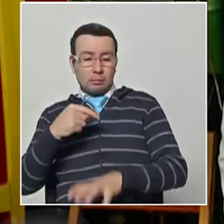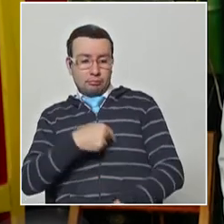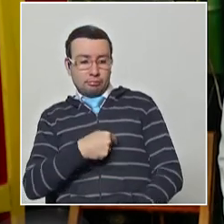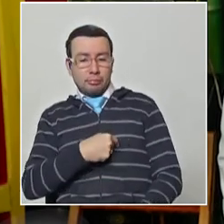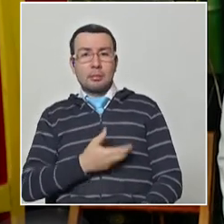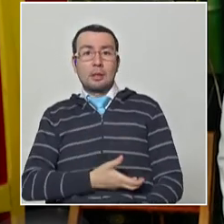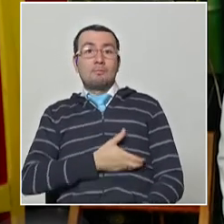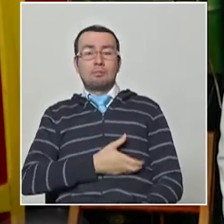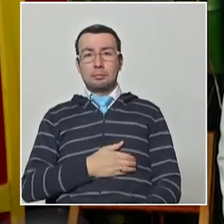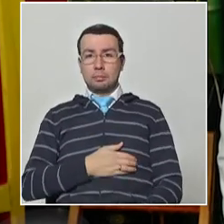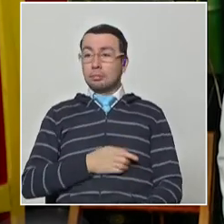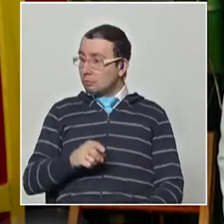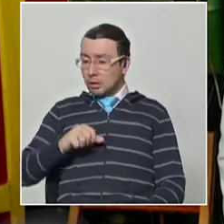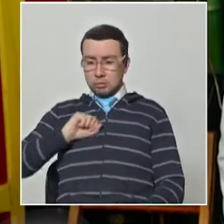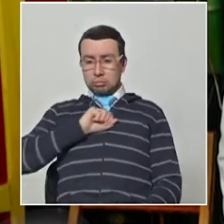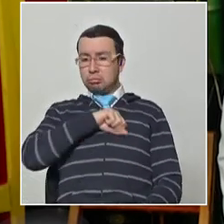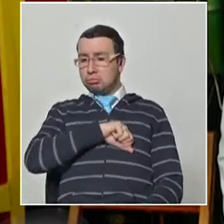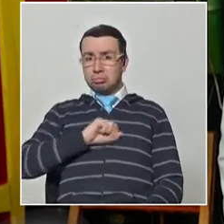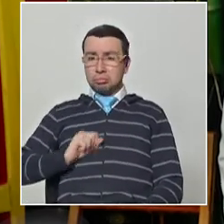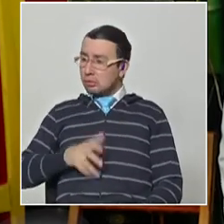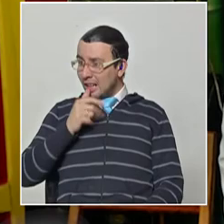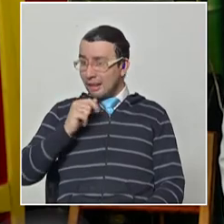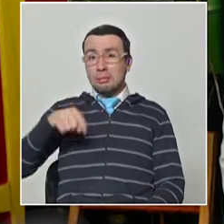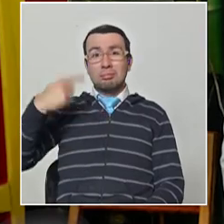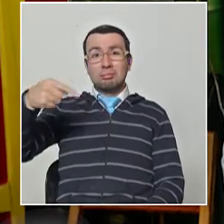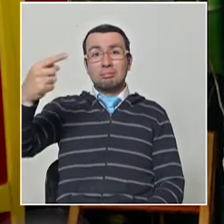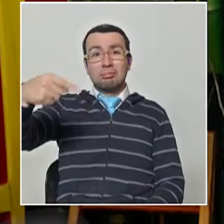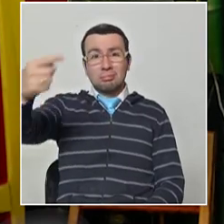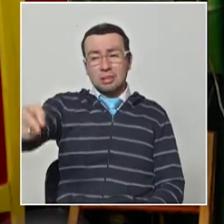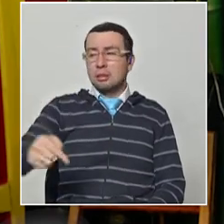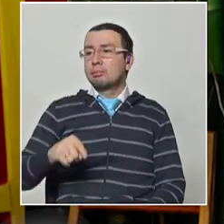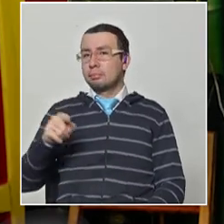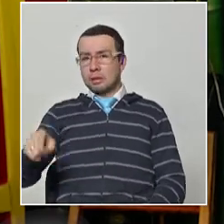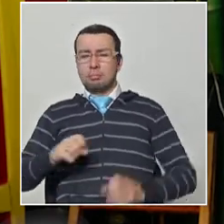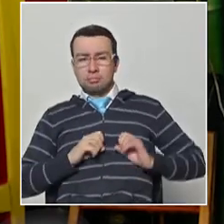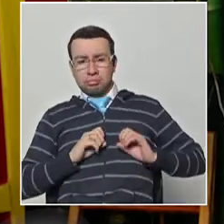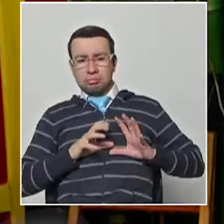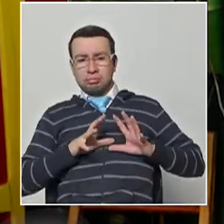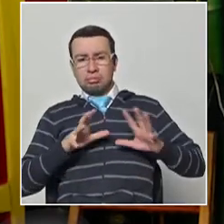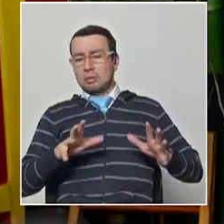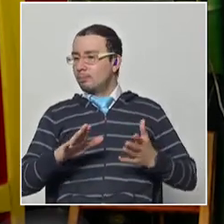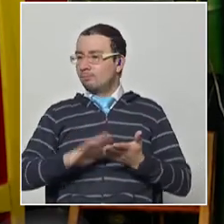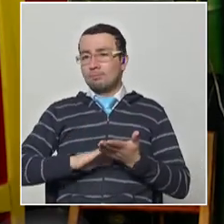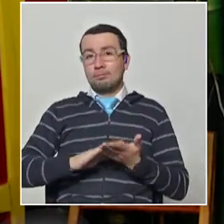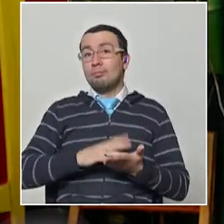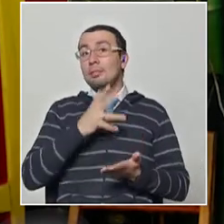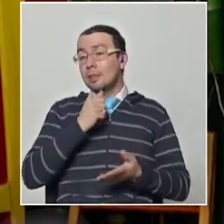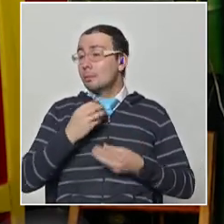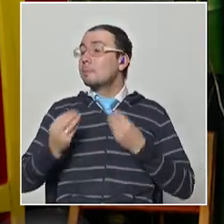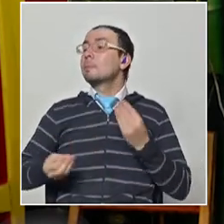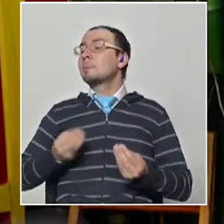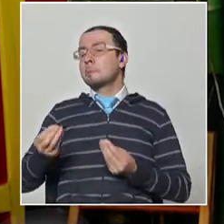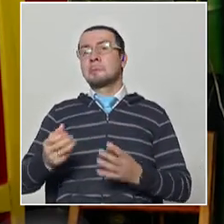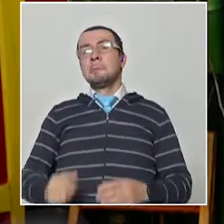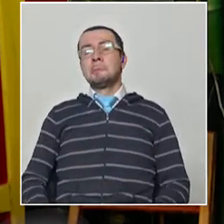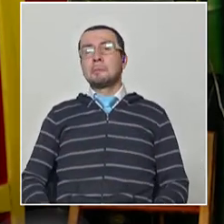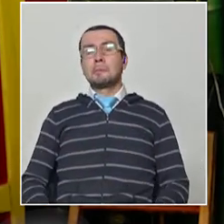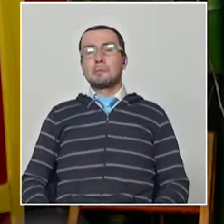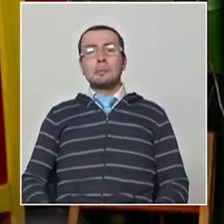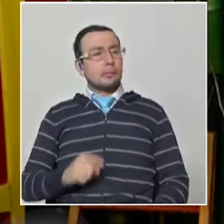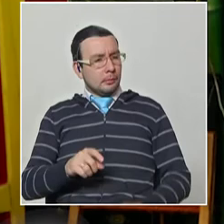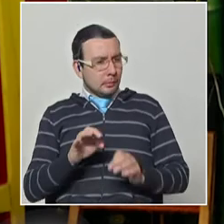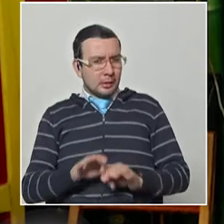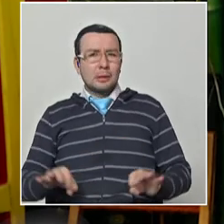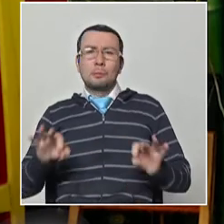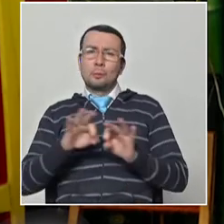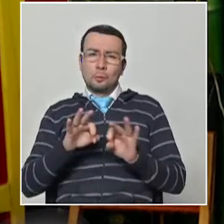que si no se lo hubiera hecho en el transcurrir de unos meses ya seguramente ese cáncer no hubiera tenido tratamiento es pero no tan importante que rompamos